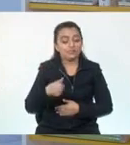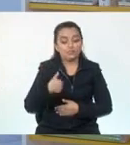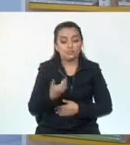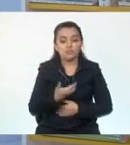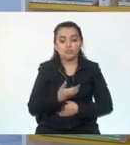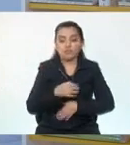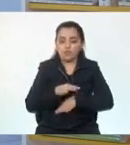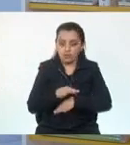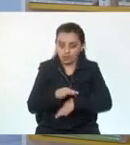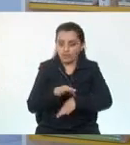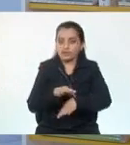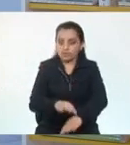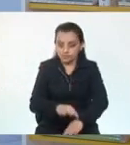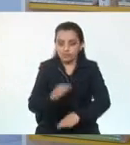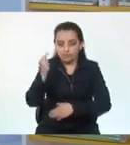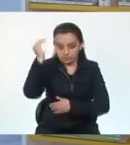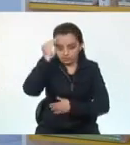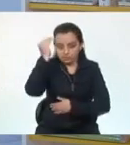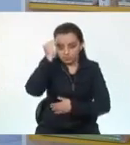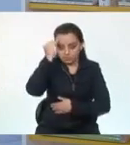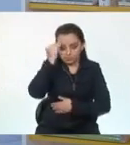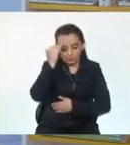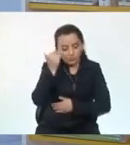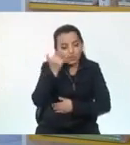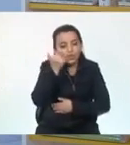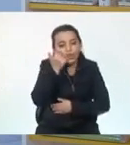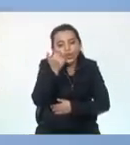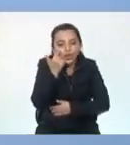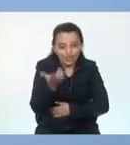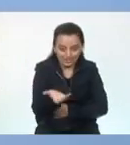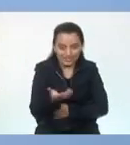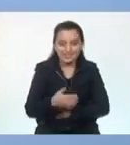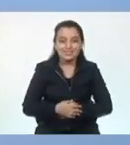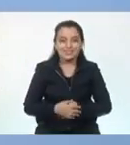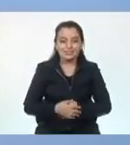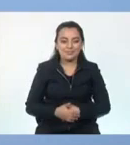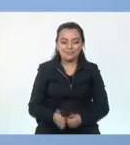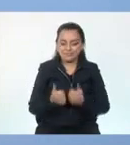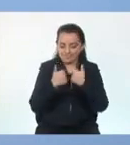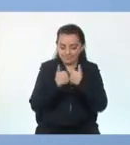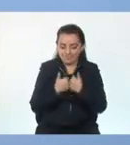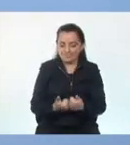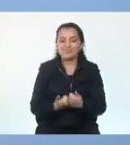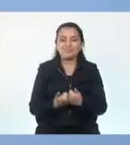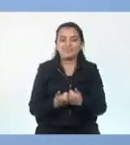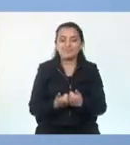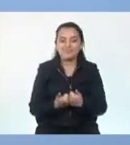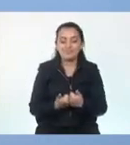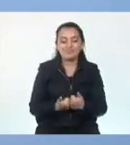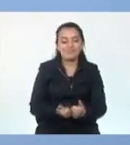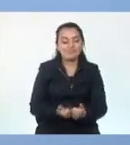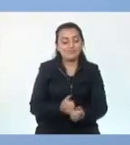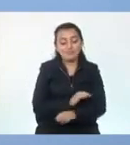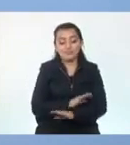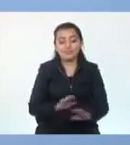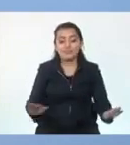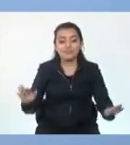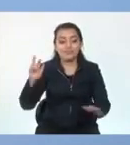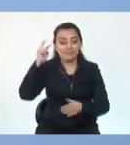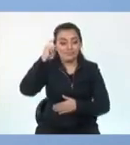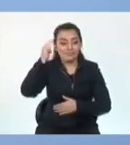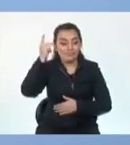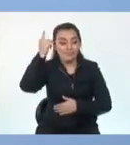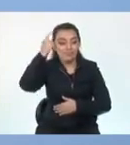orientarnos para saber a dónde es que estamos. Muy bien, entonces significa esto